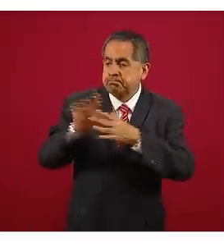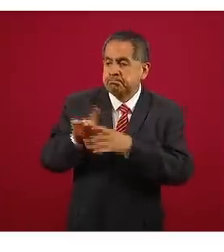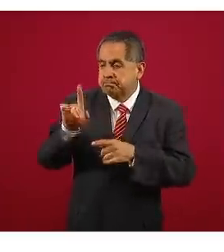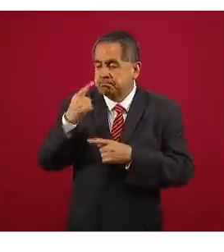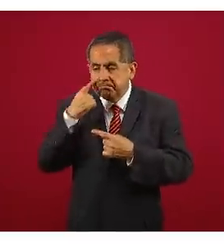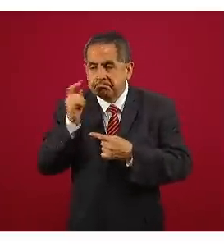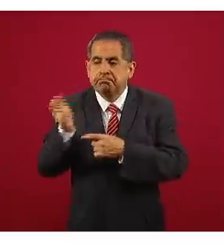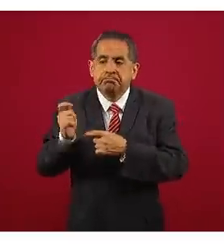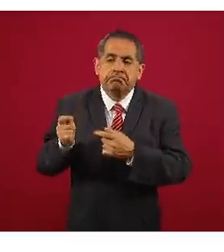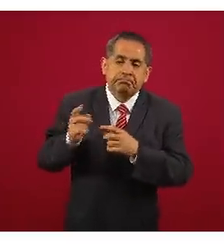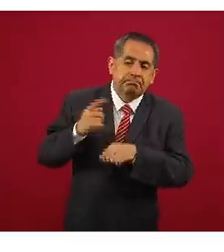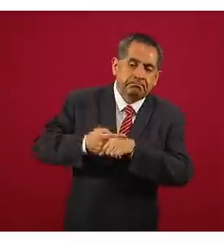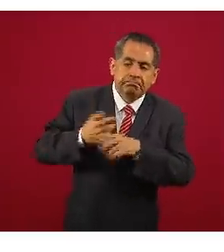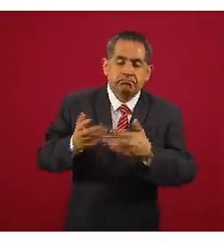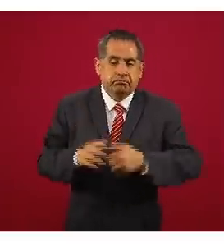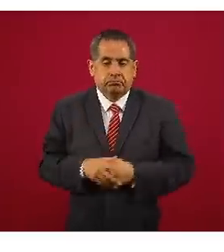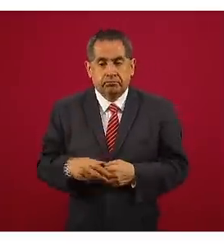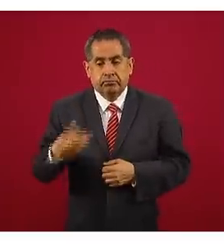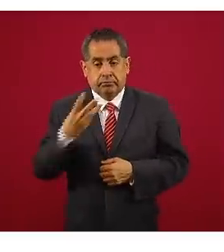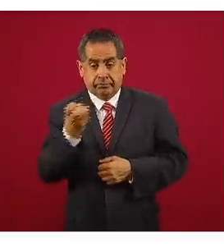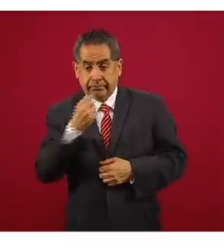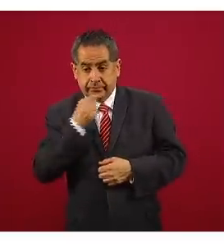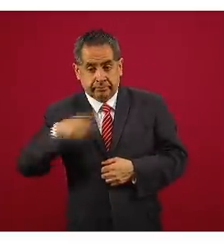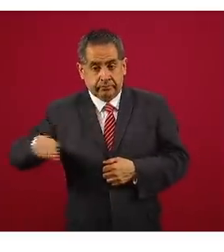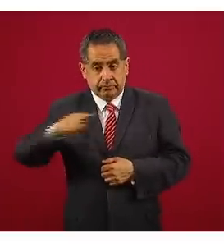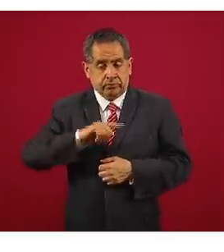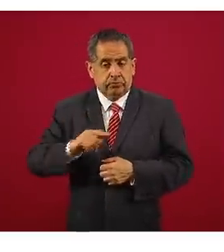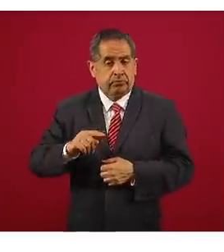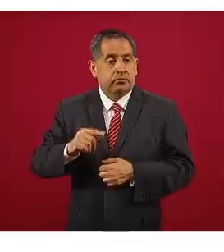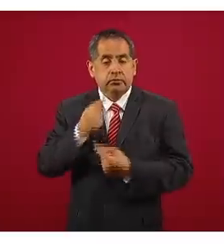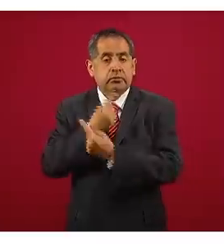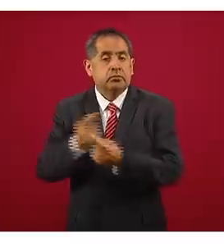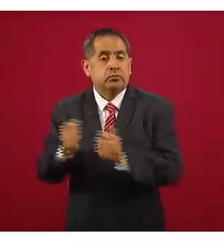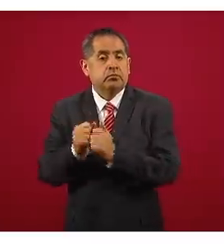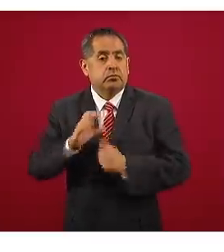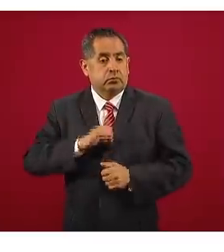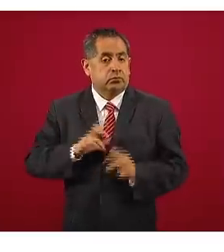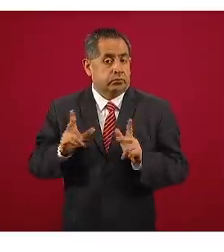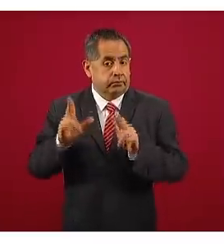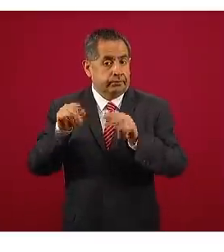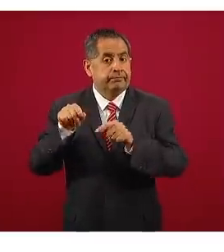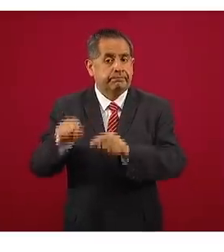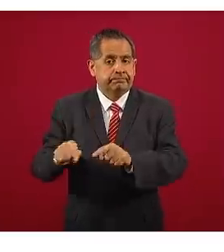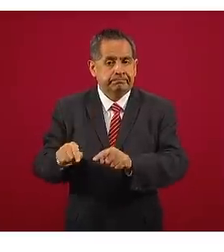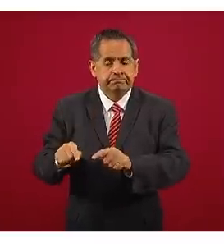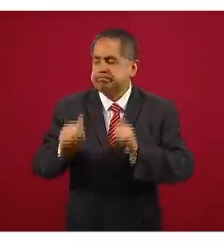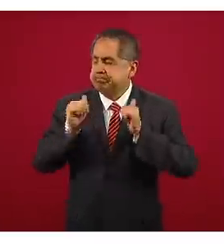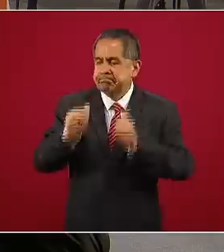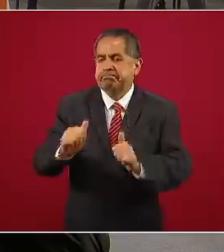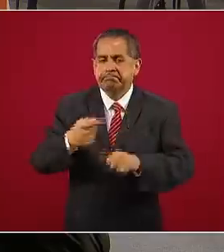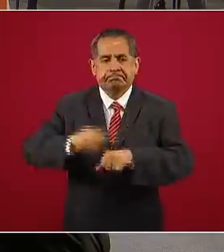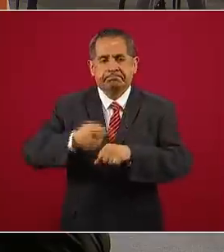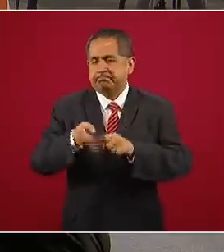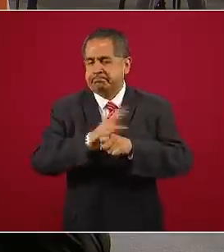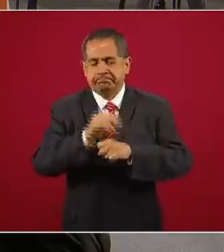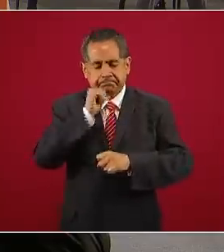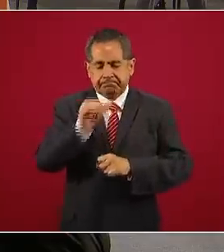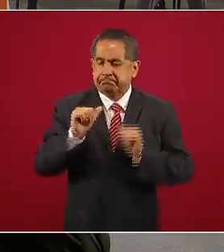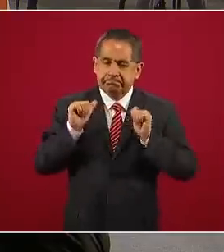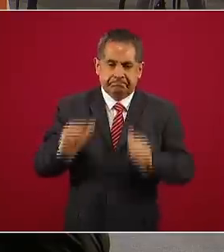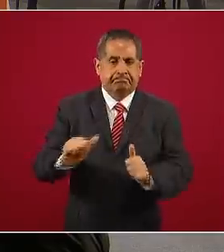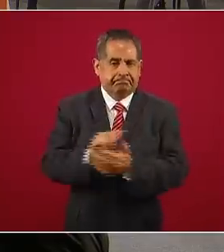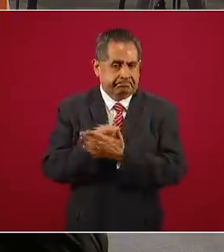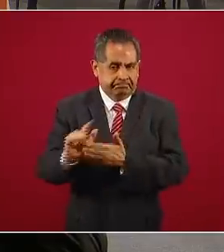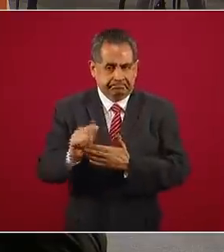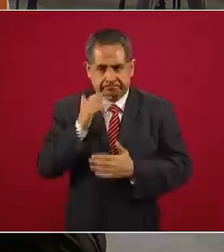los 300 niños del hospital e infantil teletón de oncología libres de cualquier contagio y un